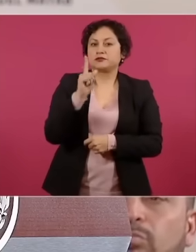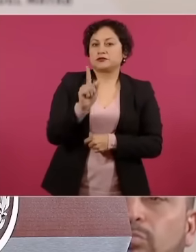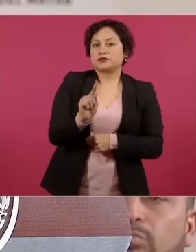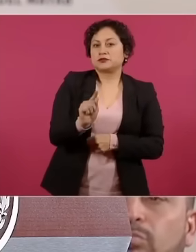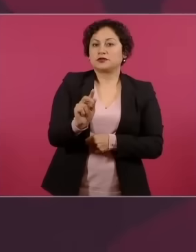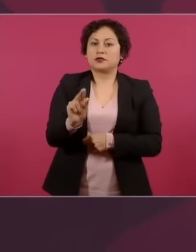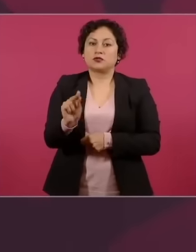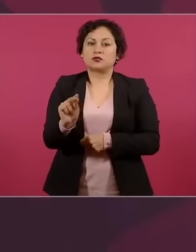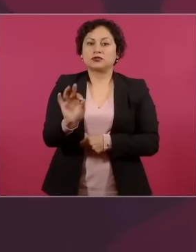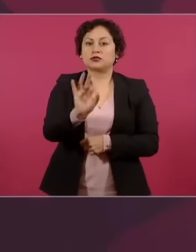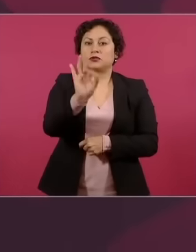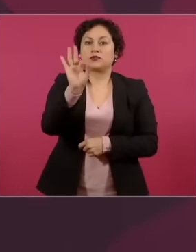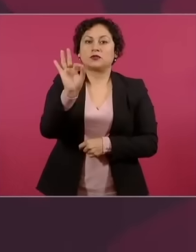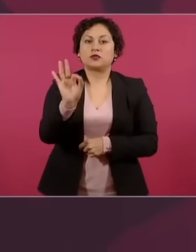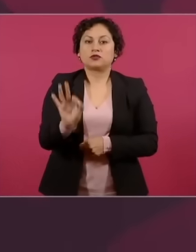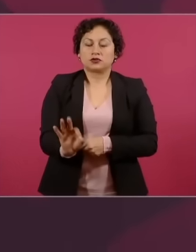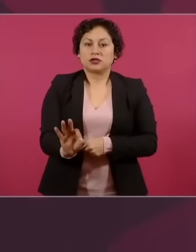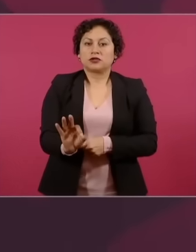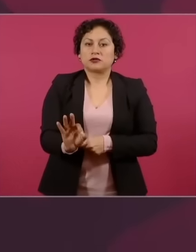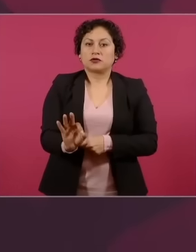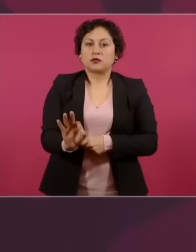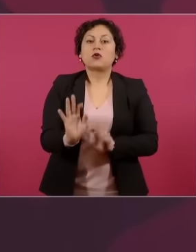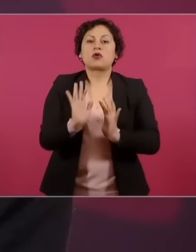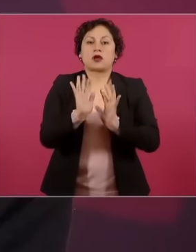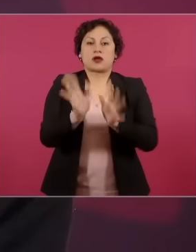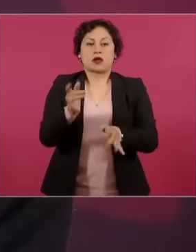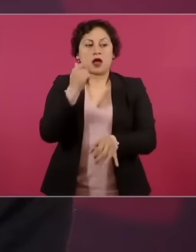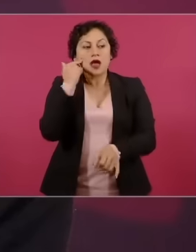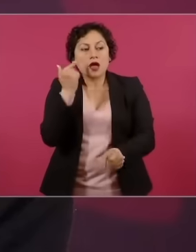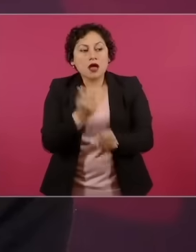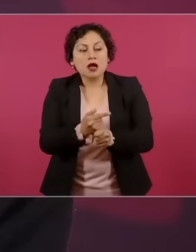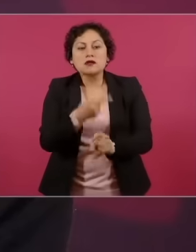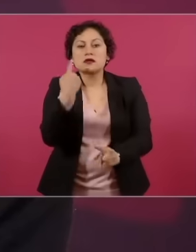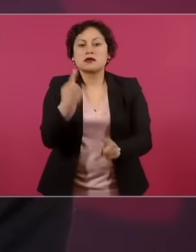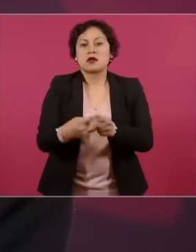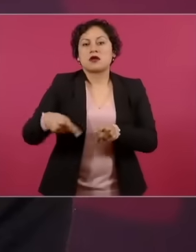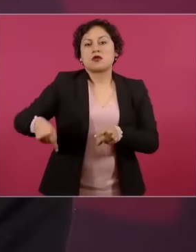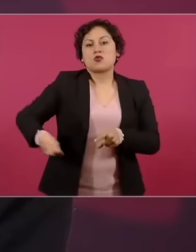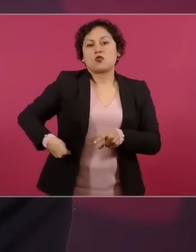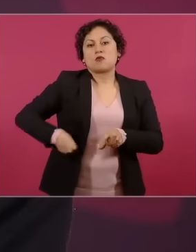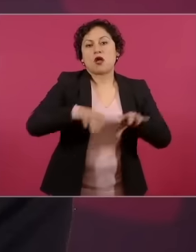70-80% están en la cárcel, los responsables.